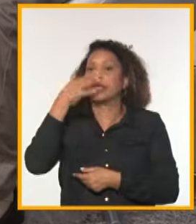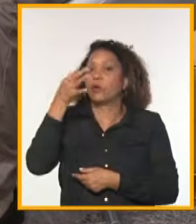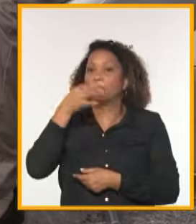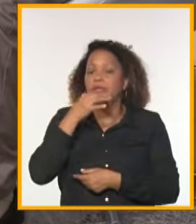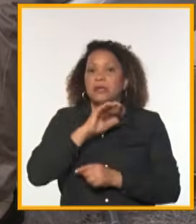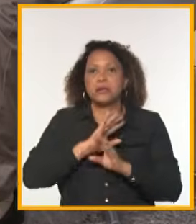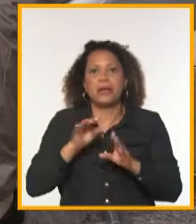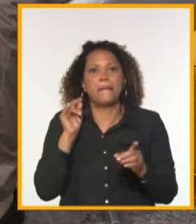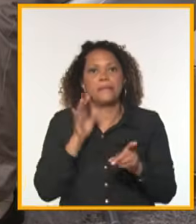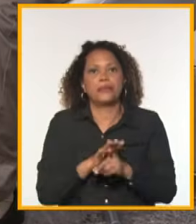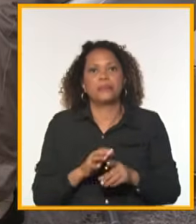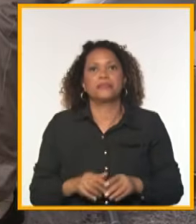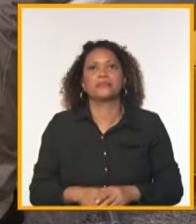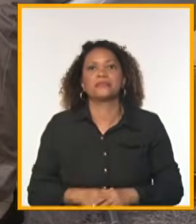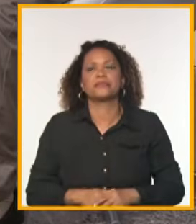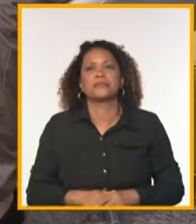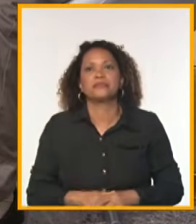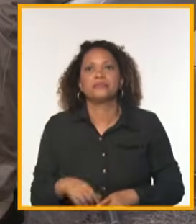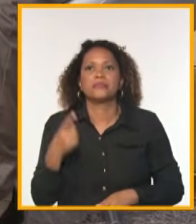el año